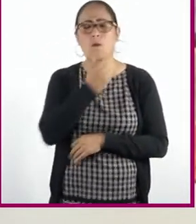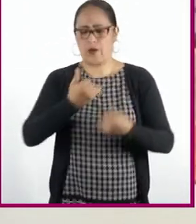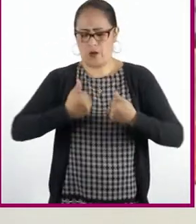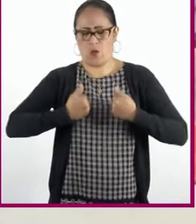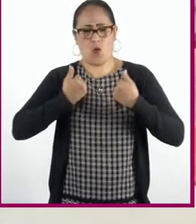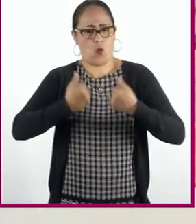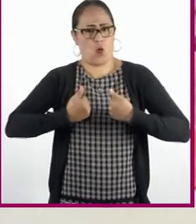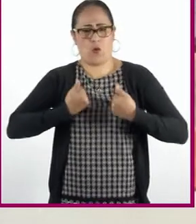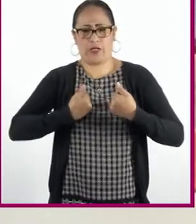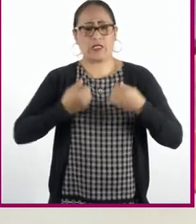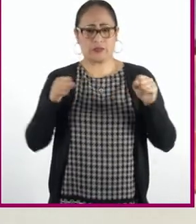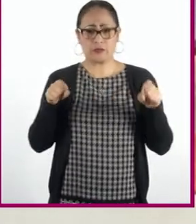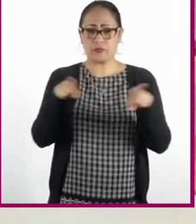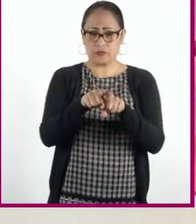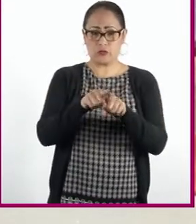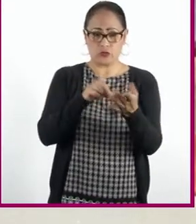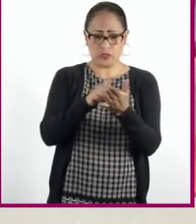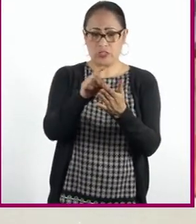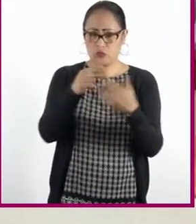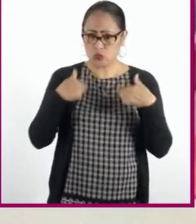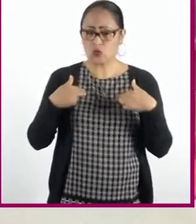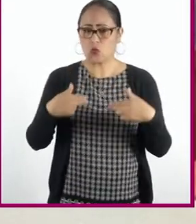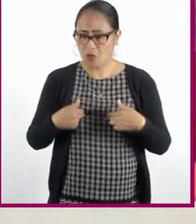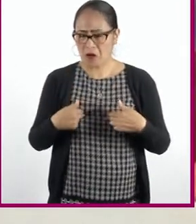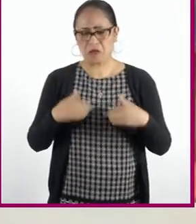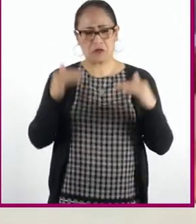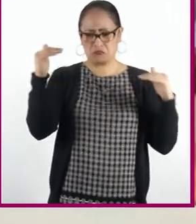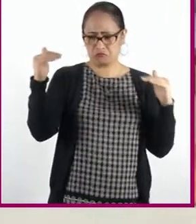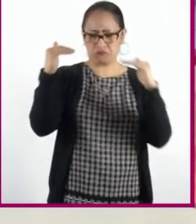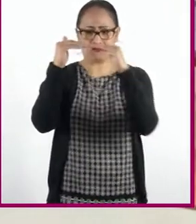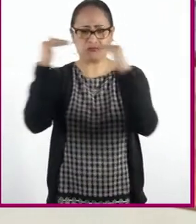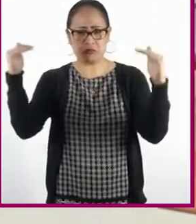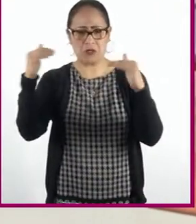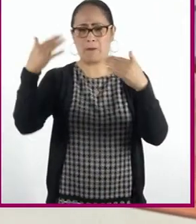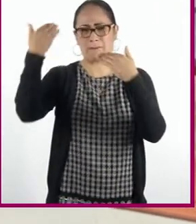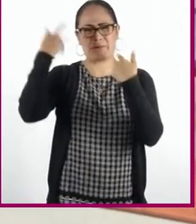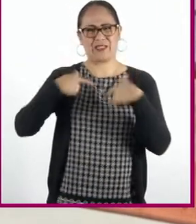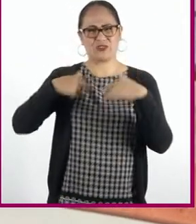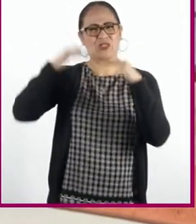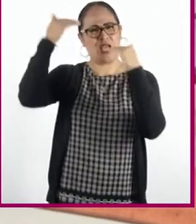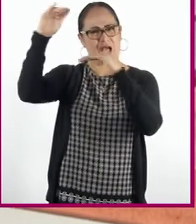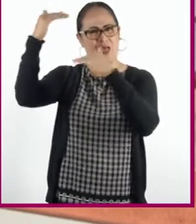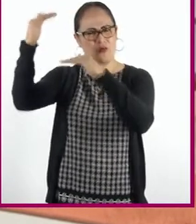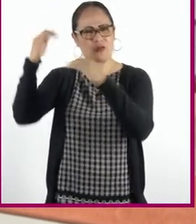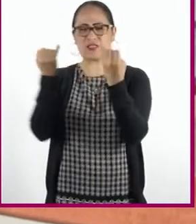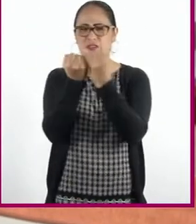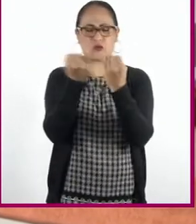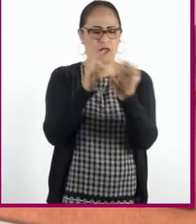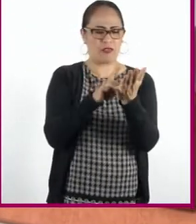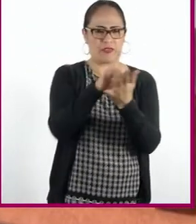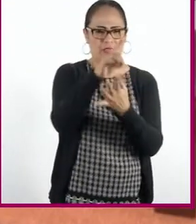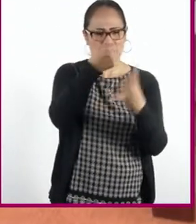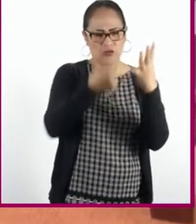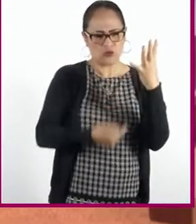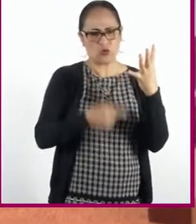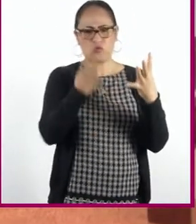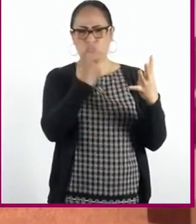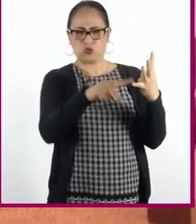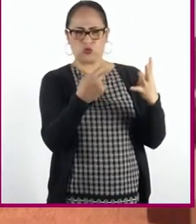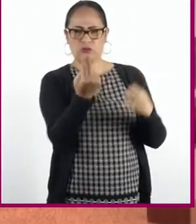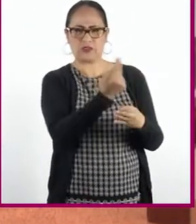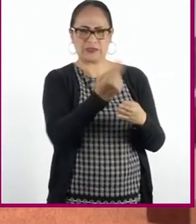los mismos derechos humanos generales que las y los adultos, y también derechos específicos derivados de sus necesidades